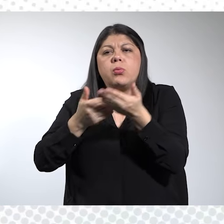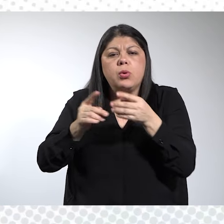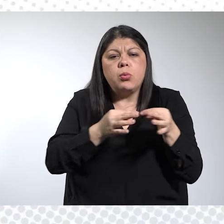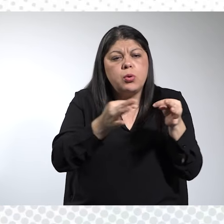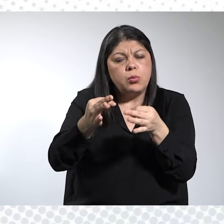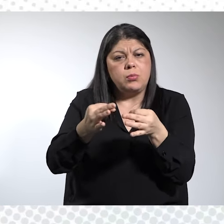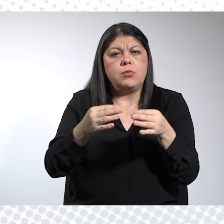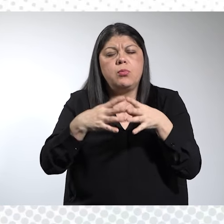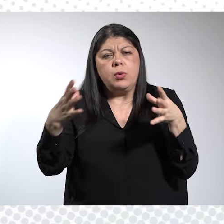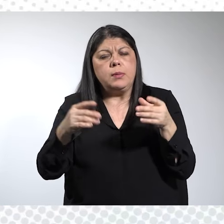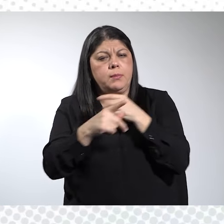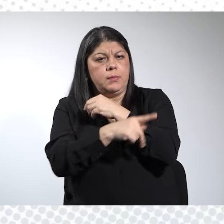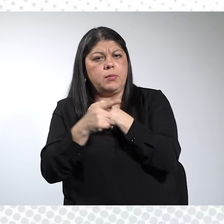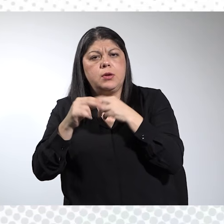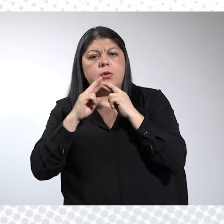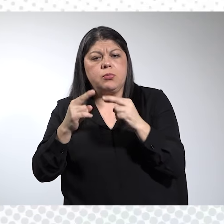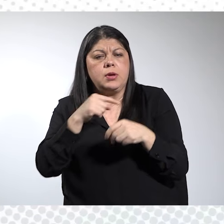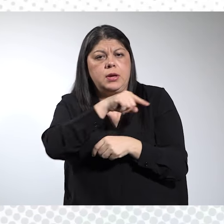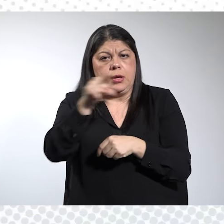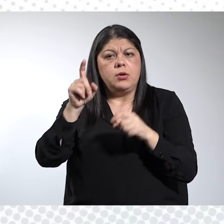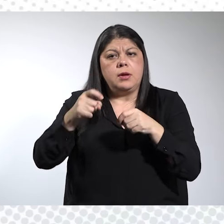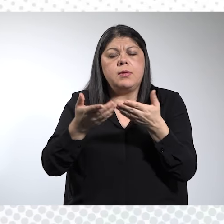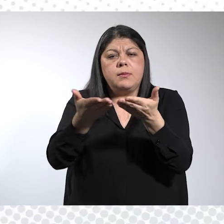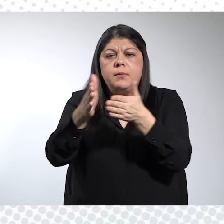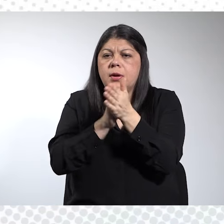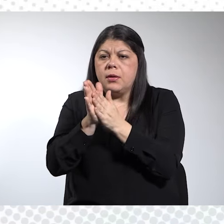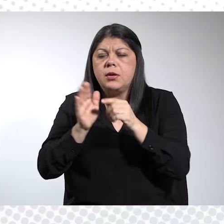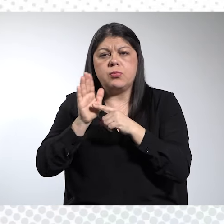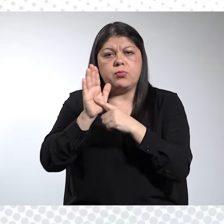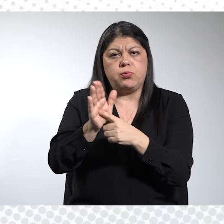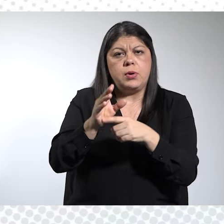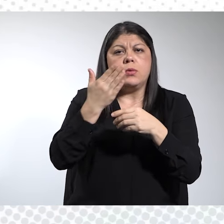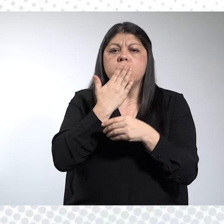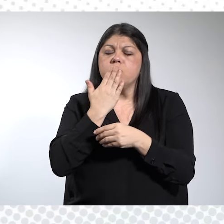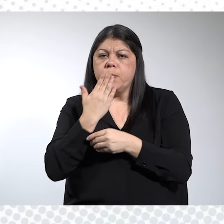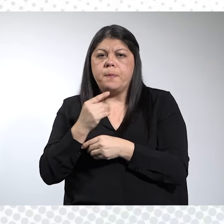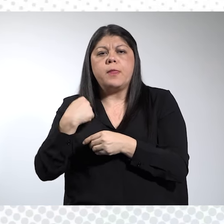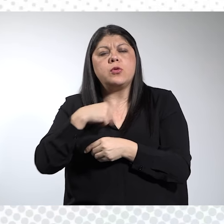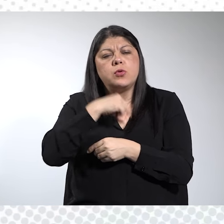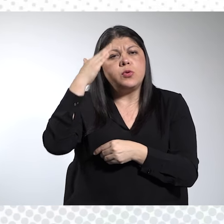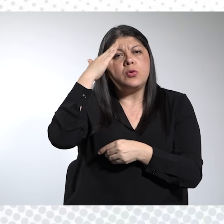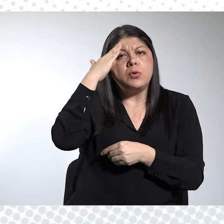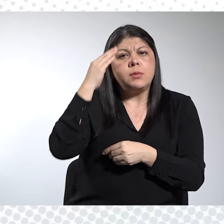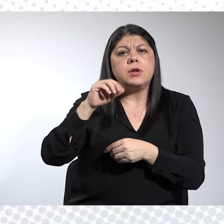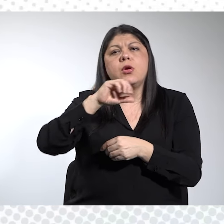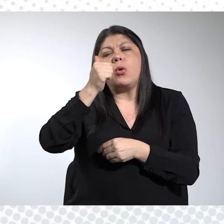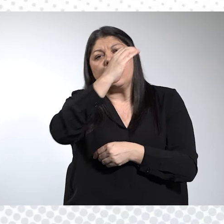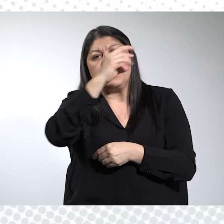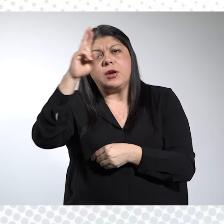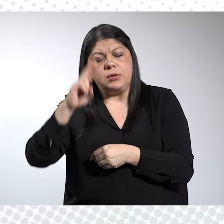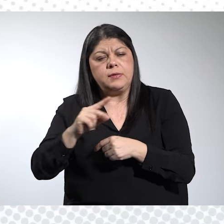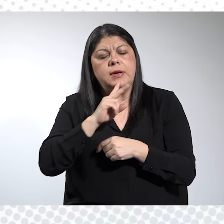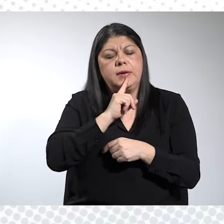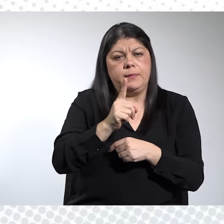de turismo enorme porque es la respuesta de forma inmediata que hay que darle a estas zonas de representación indígena. Y sabemos que es otra Costa